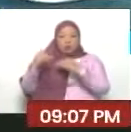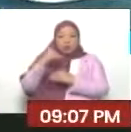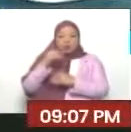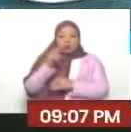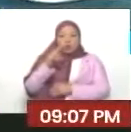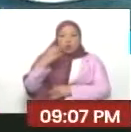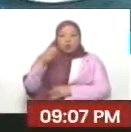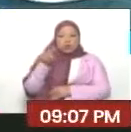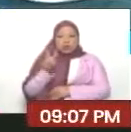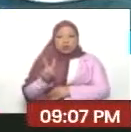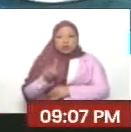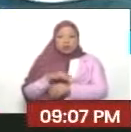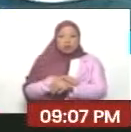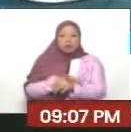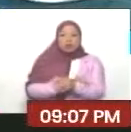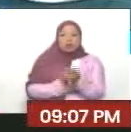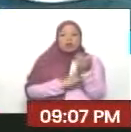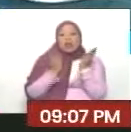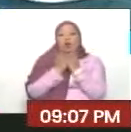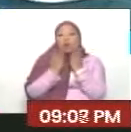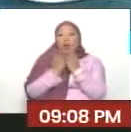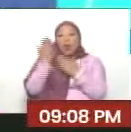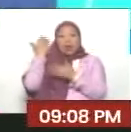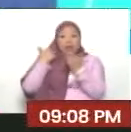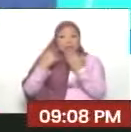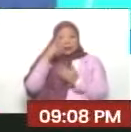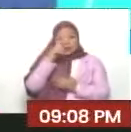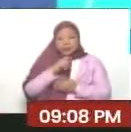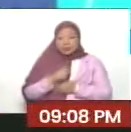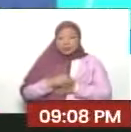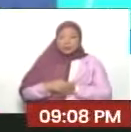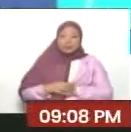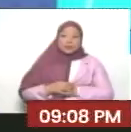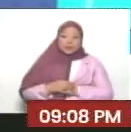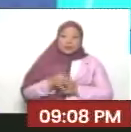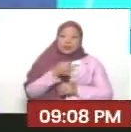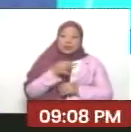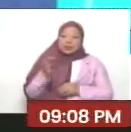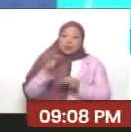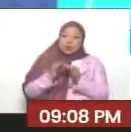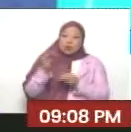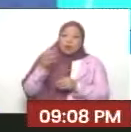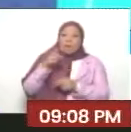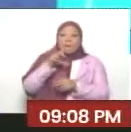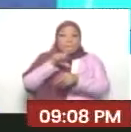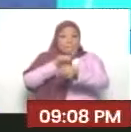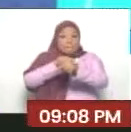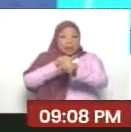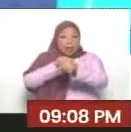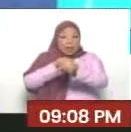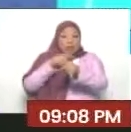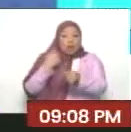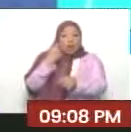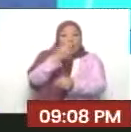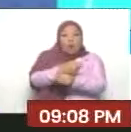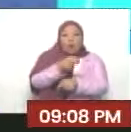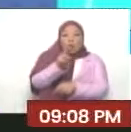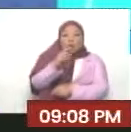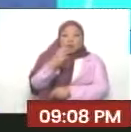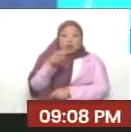en la UCB. La gloriosa Escuela Luis Razzetti, pues. Ajá, exactamente. Excelente. Mire, un médico graduado en la